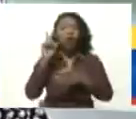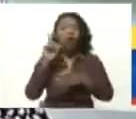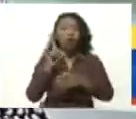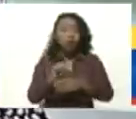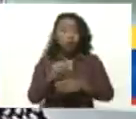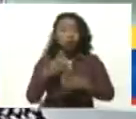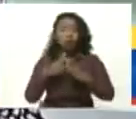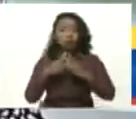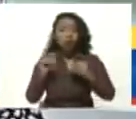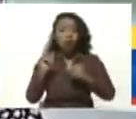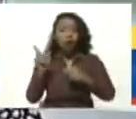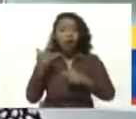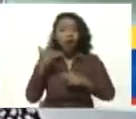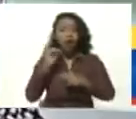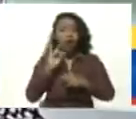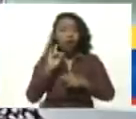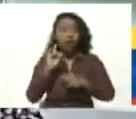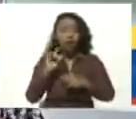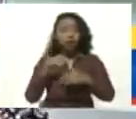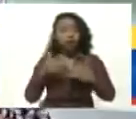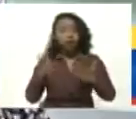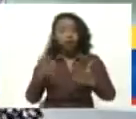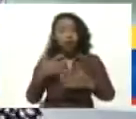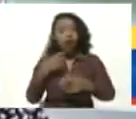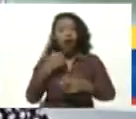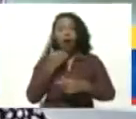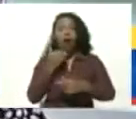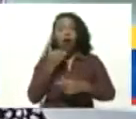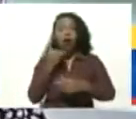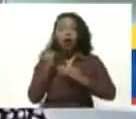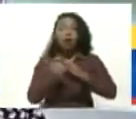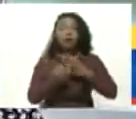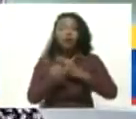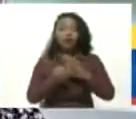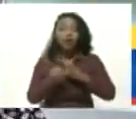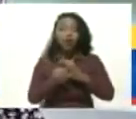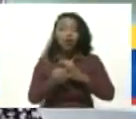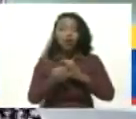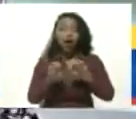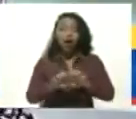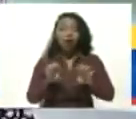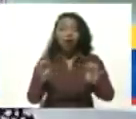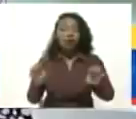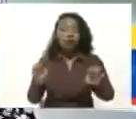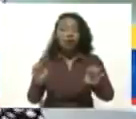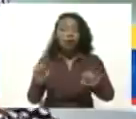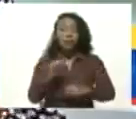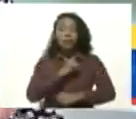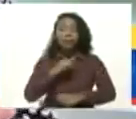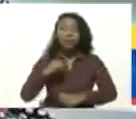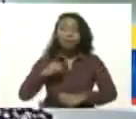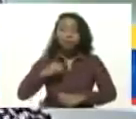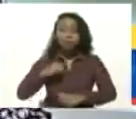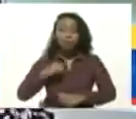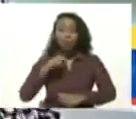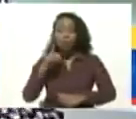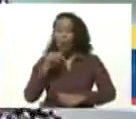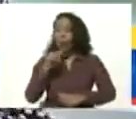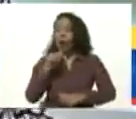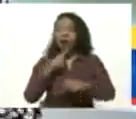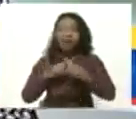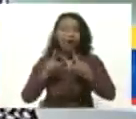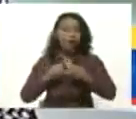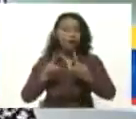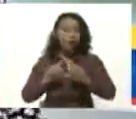todo el que tiene pues alguna institución de educación privada, que yo he dicho, no hay diferencia entre